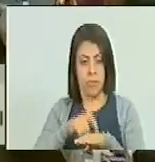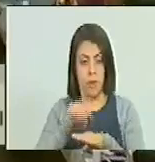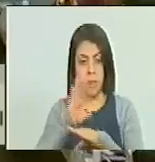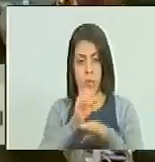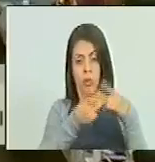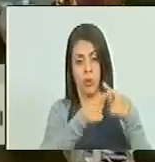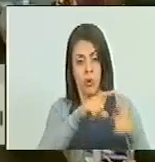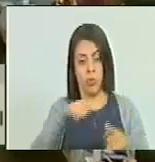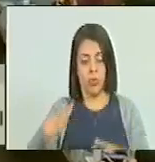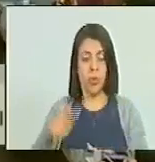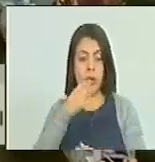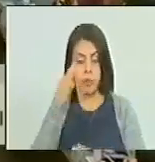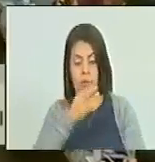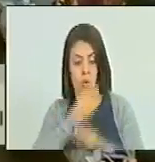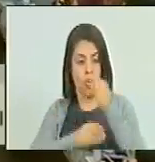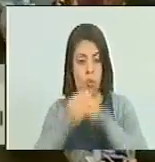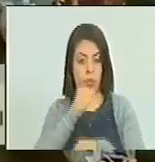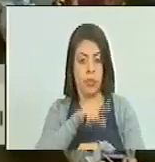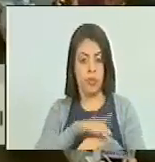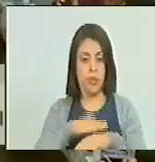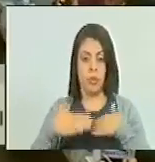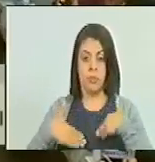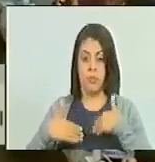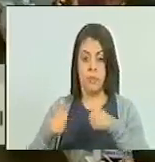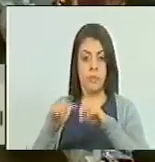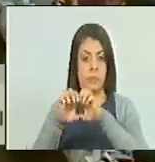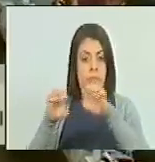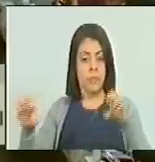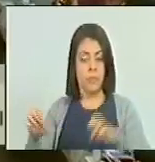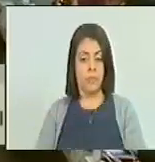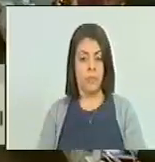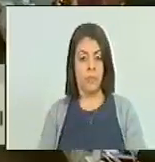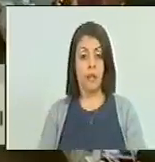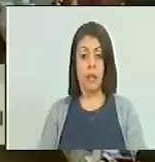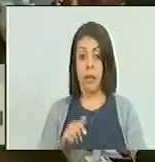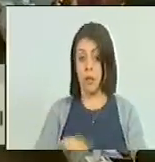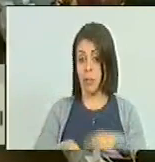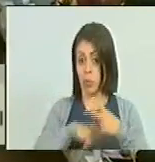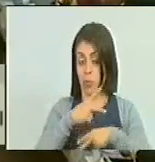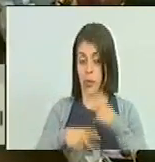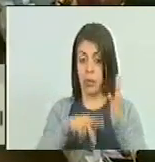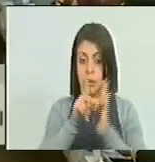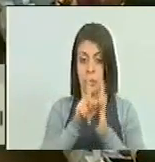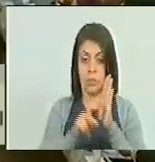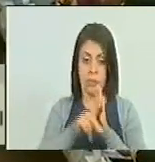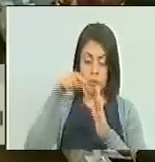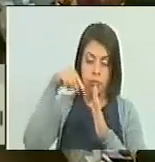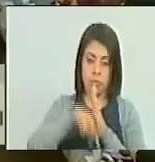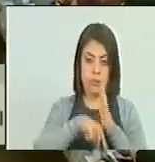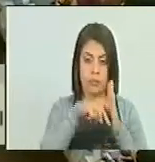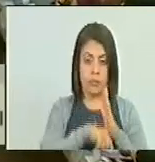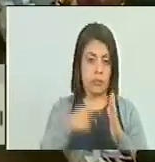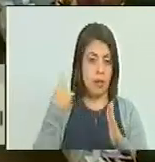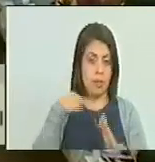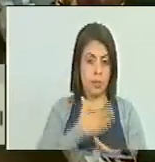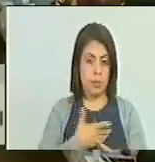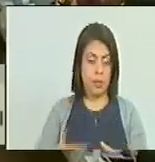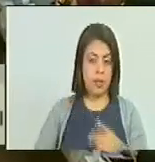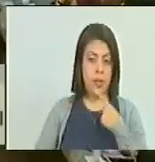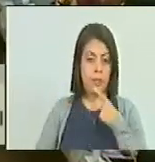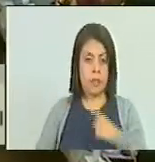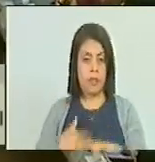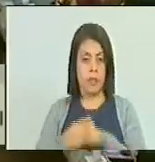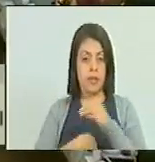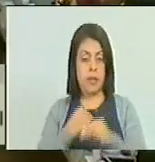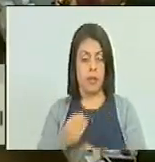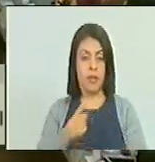para garantizar que todos tengan alimentación, salud y educación. Que este programa se profundice. Ayer el presidente anunciaba que